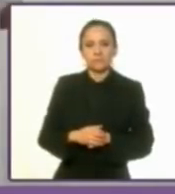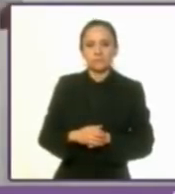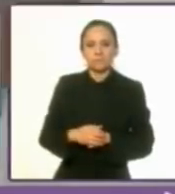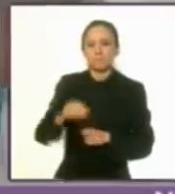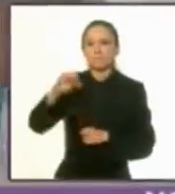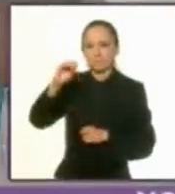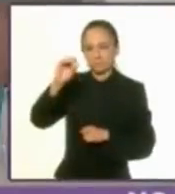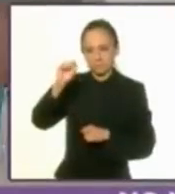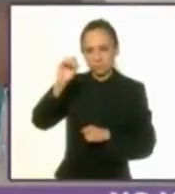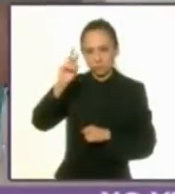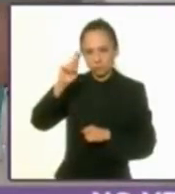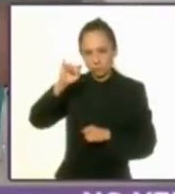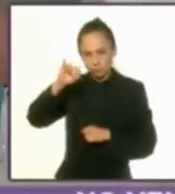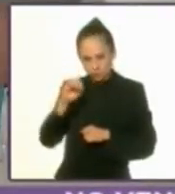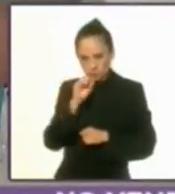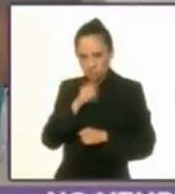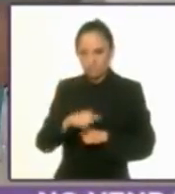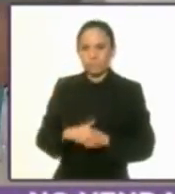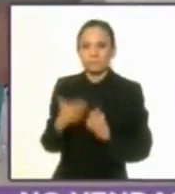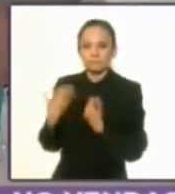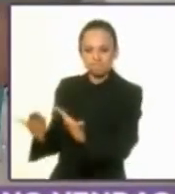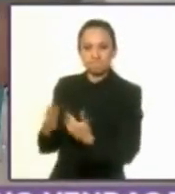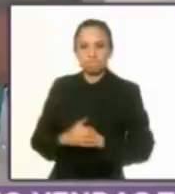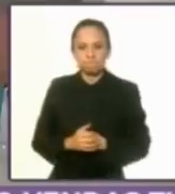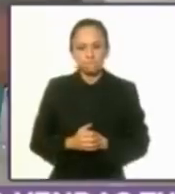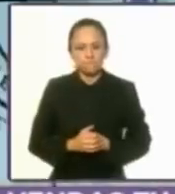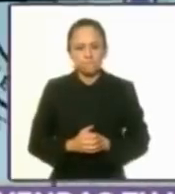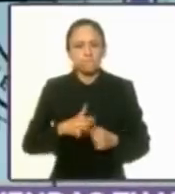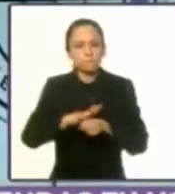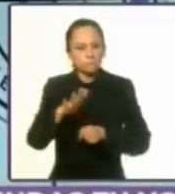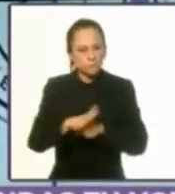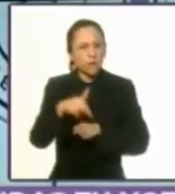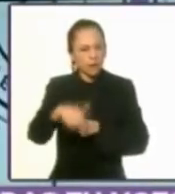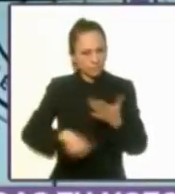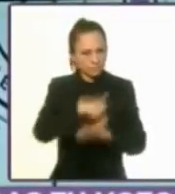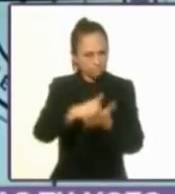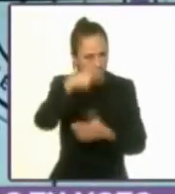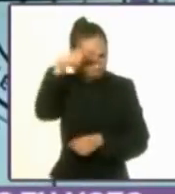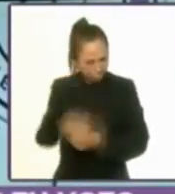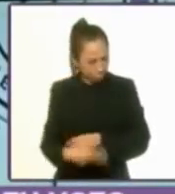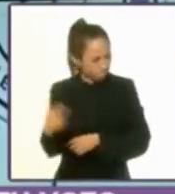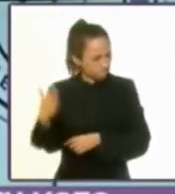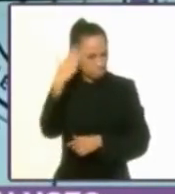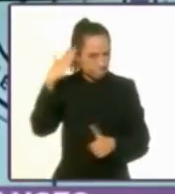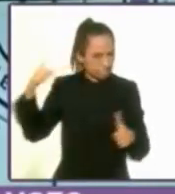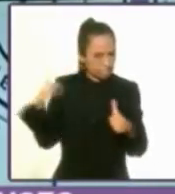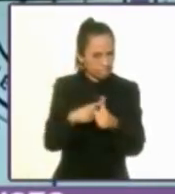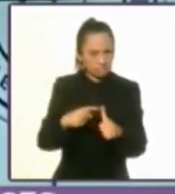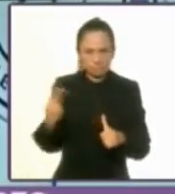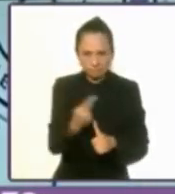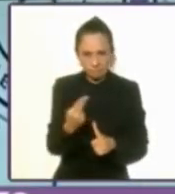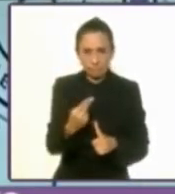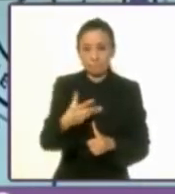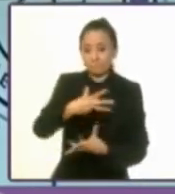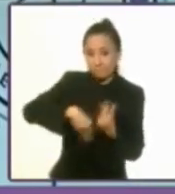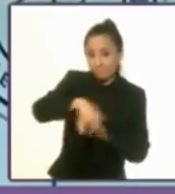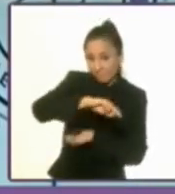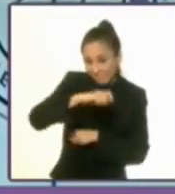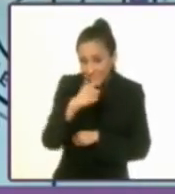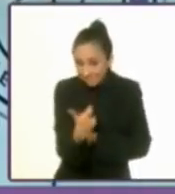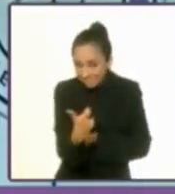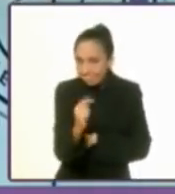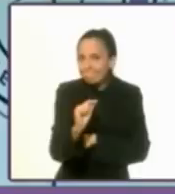bueno algo principal que necesitamos en la ciudad de mexico es elevar la economía como lo vamos a hacer